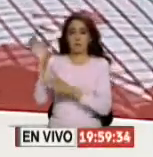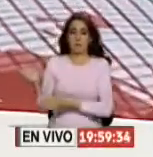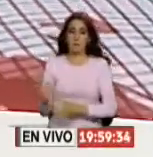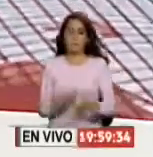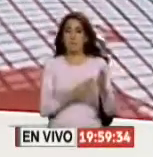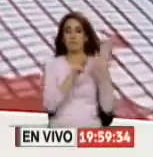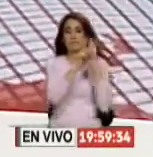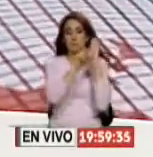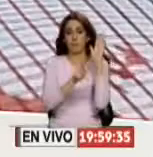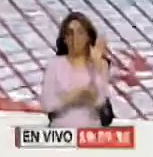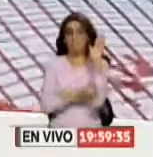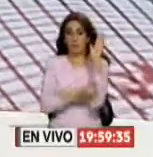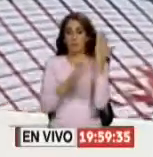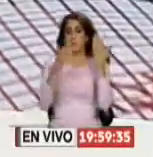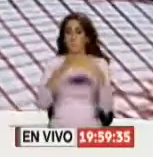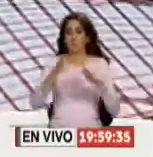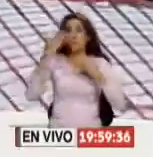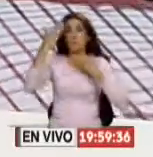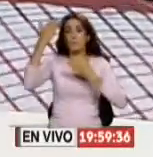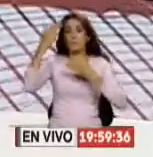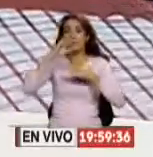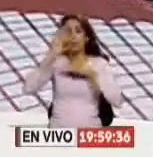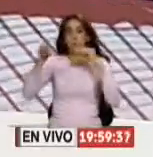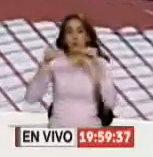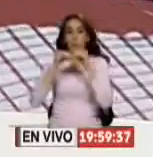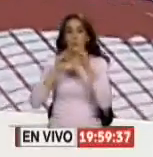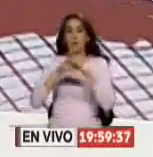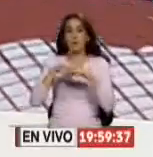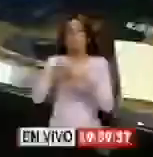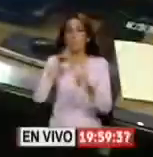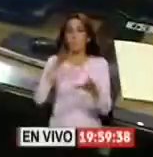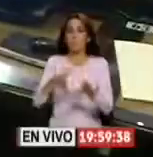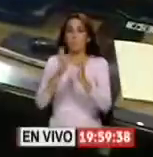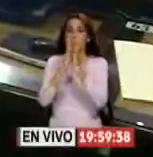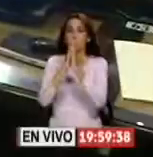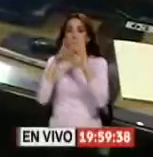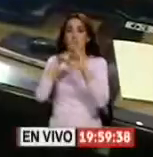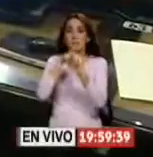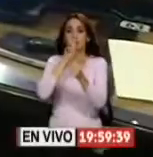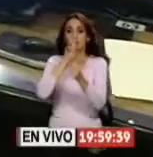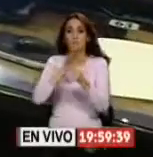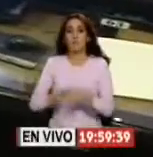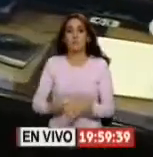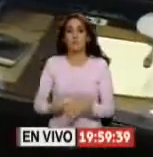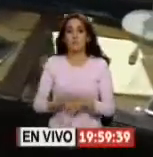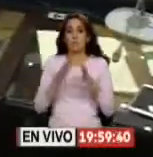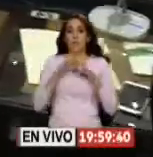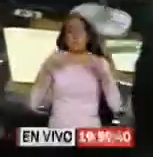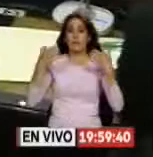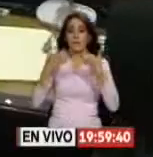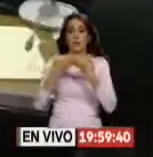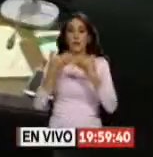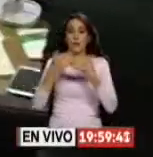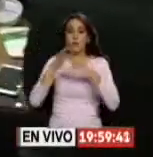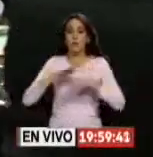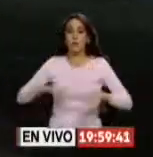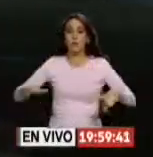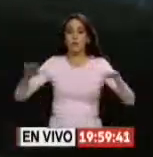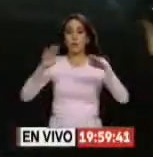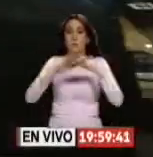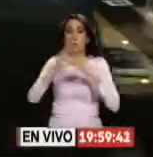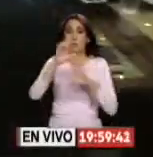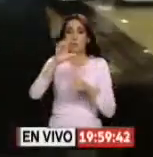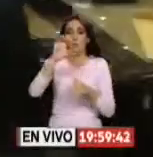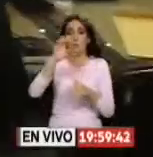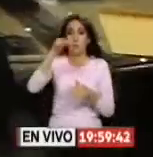del Parlamento. Hay sectores políticos que piden su renuncia. En la bancada de Alianza País, Lenín Plaza confía en que más temprano